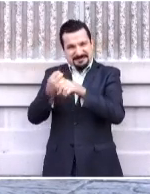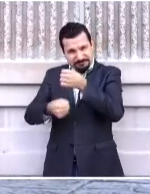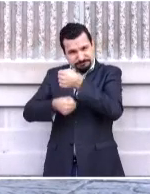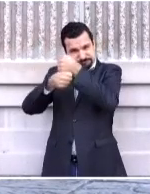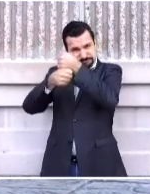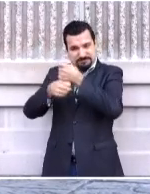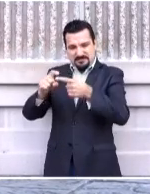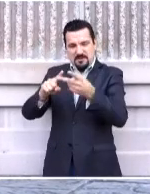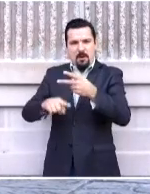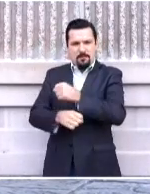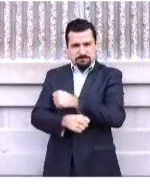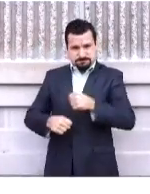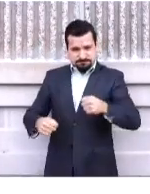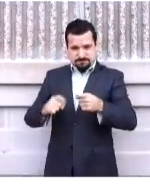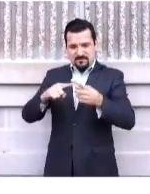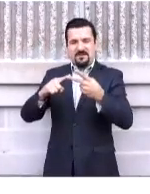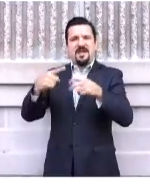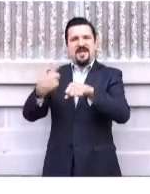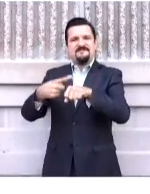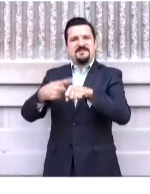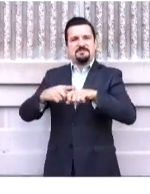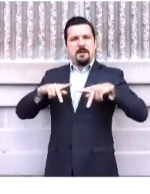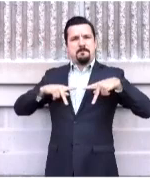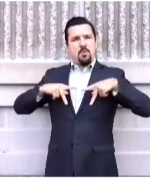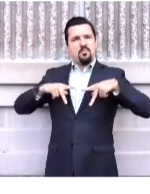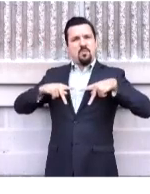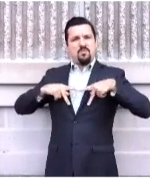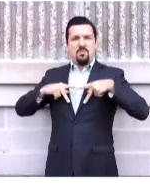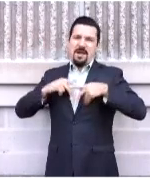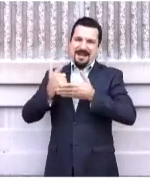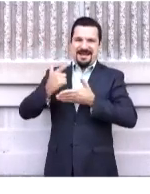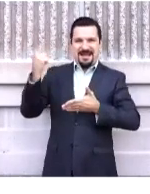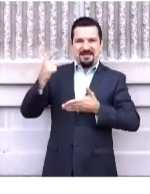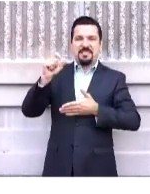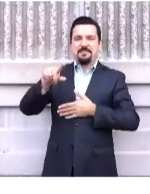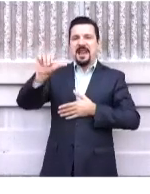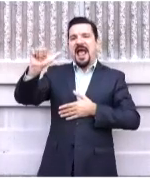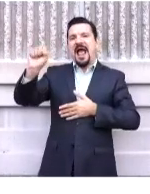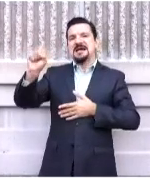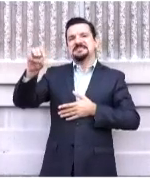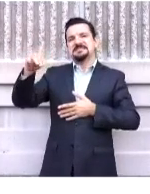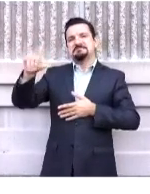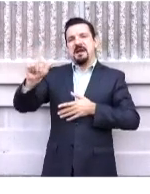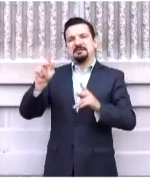obesidad, enfermedad pulmonar obstructiva crónica y asma.